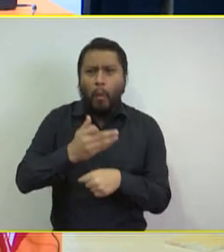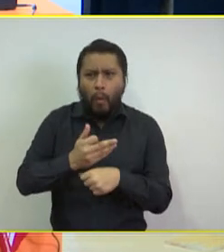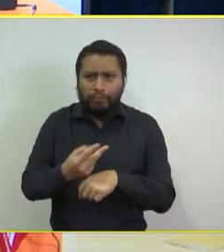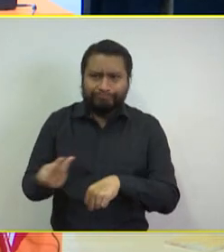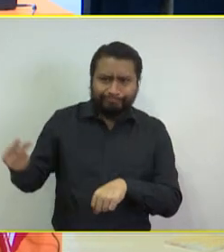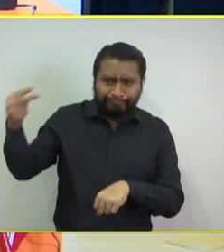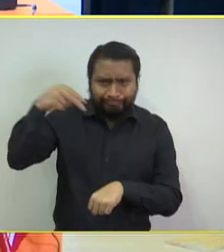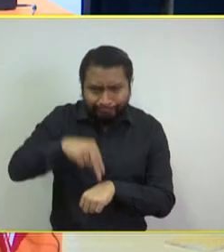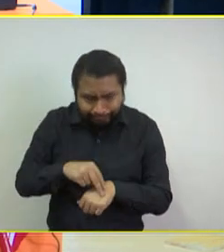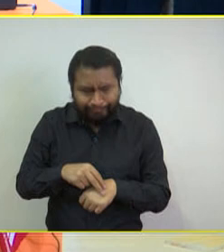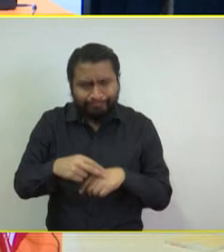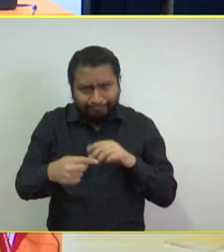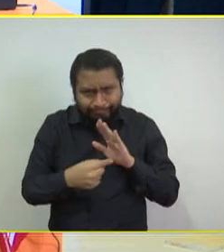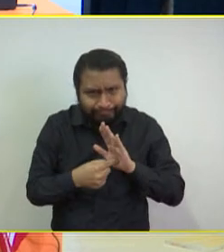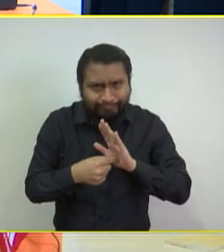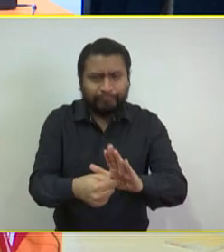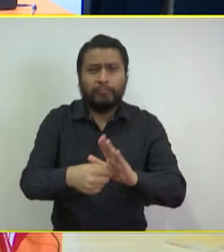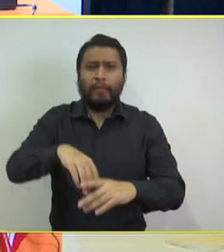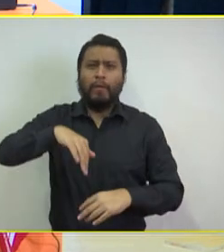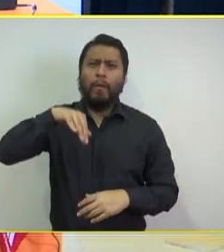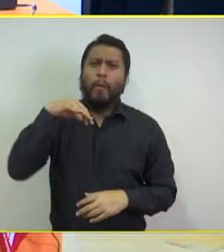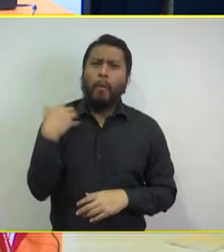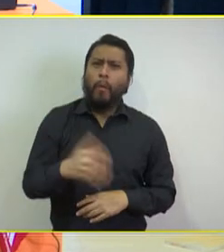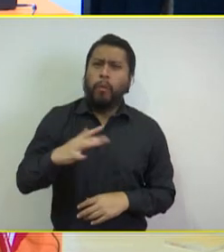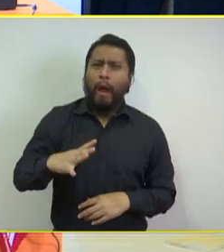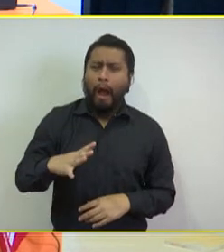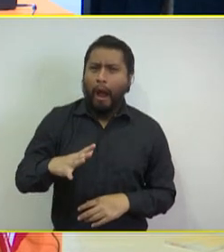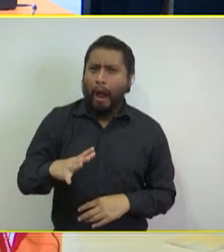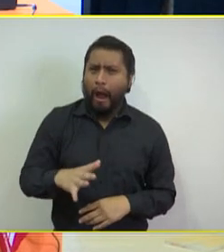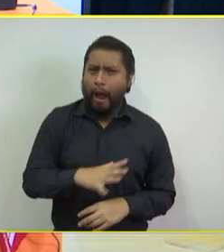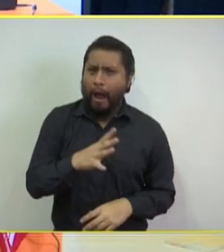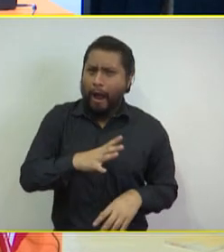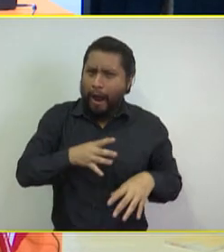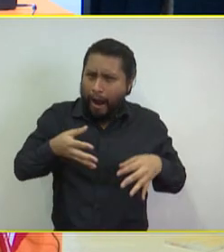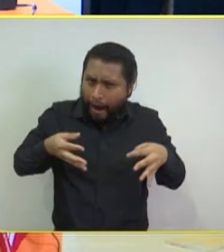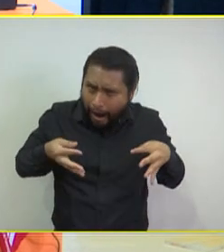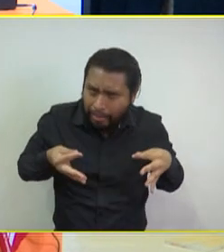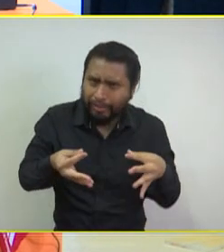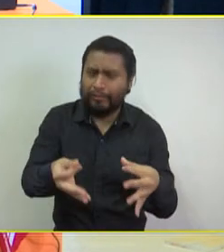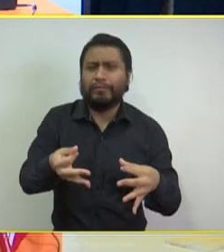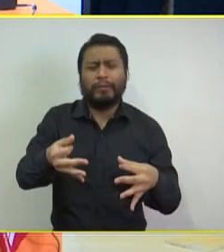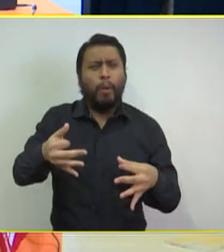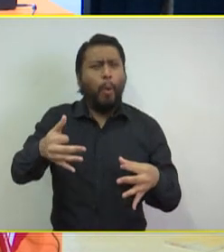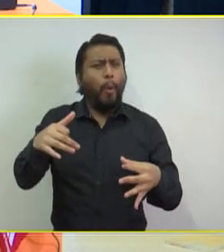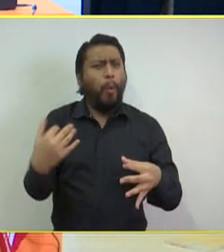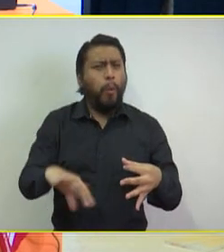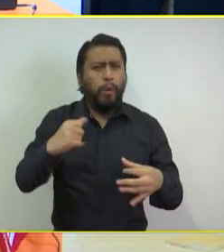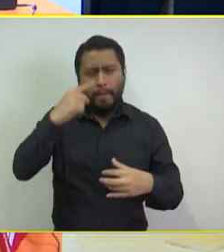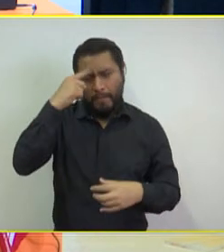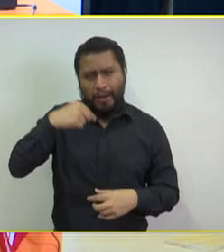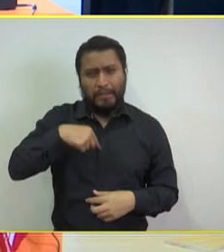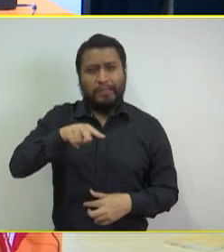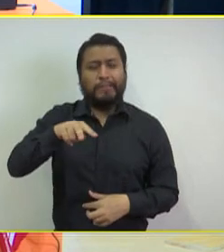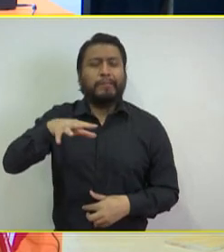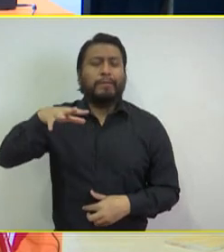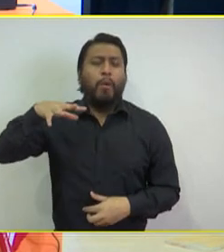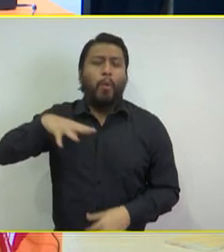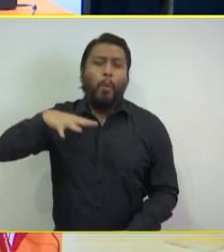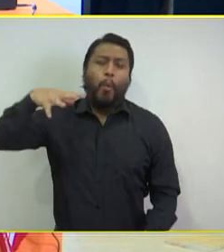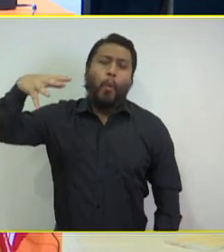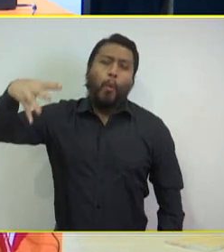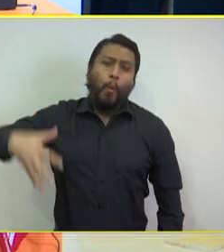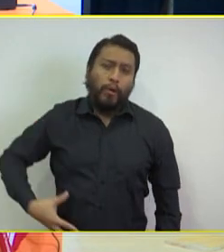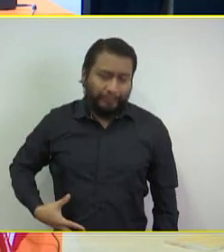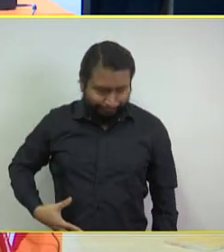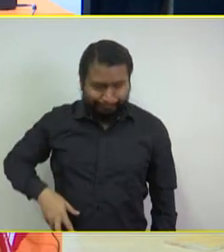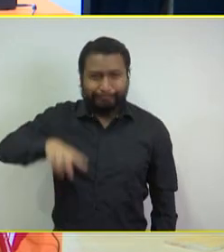sus trabajos y ver la calidad con la que los hicieron, a mí me da la verdad mucho orgullo, creo que tienen mucho